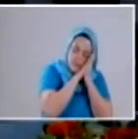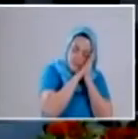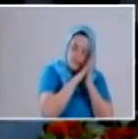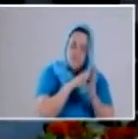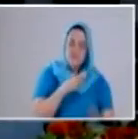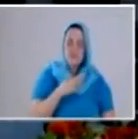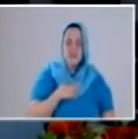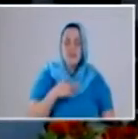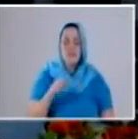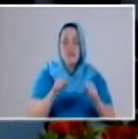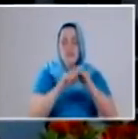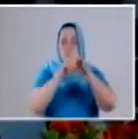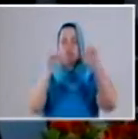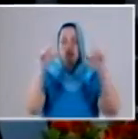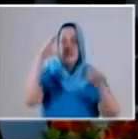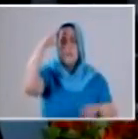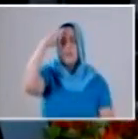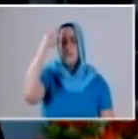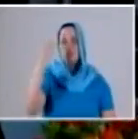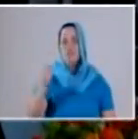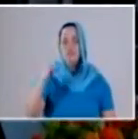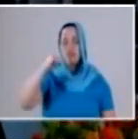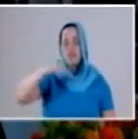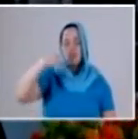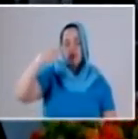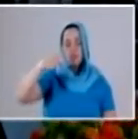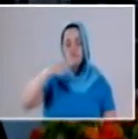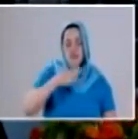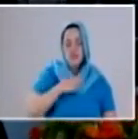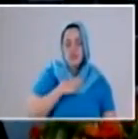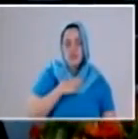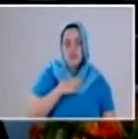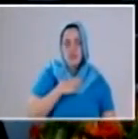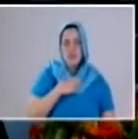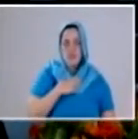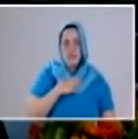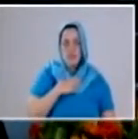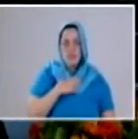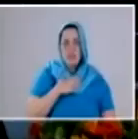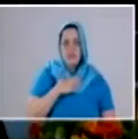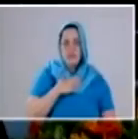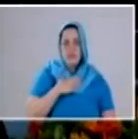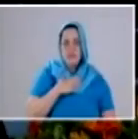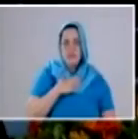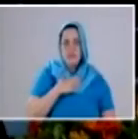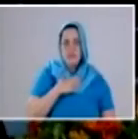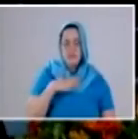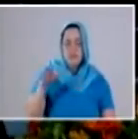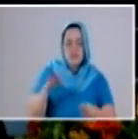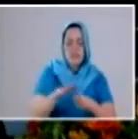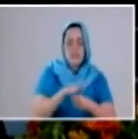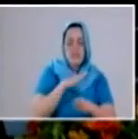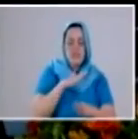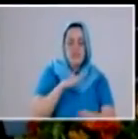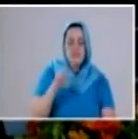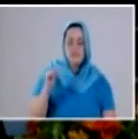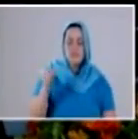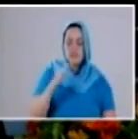y me desperté porque Jehová me sustentaba. Que se cumpla, Señor, lo que está